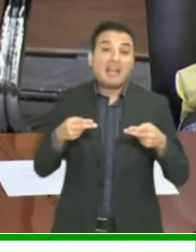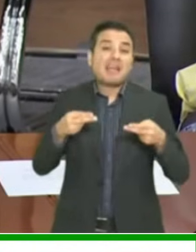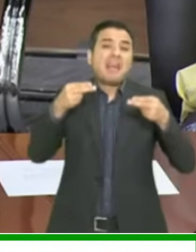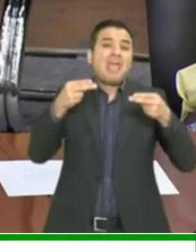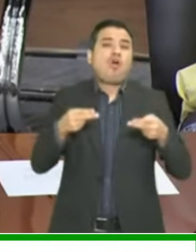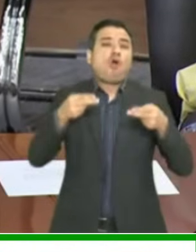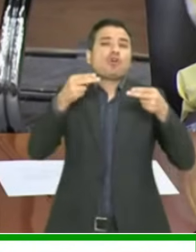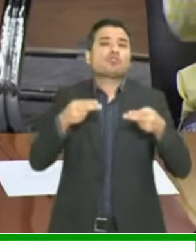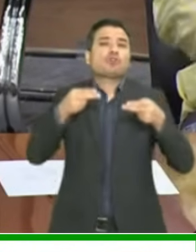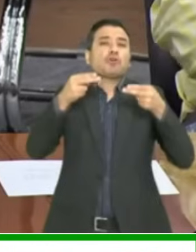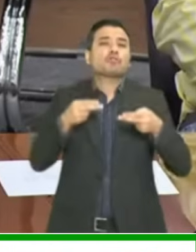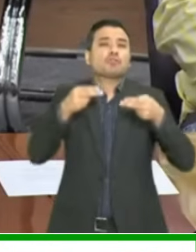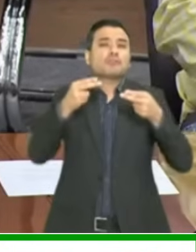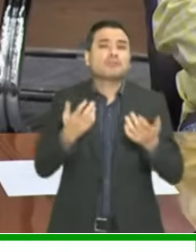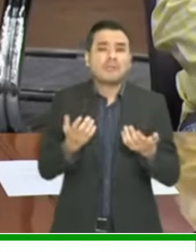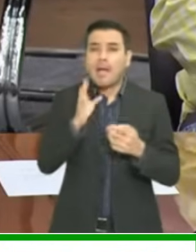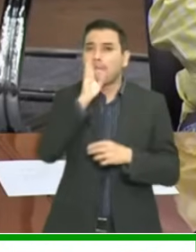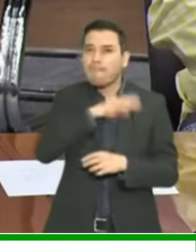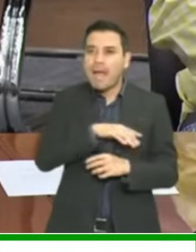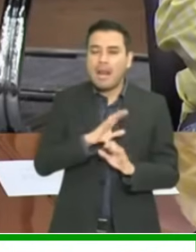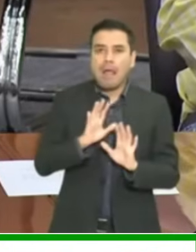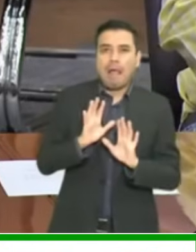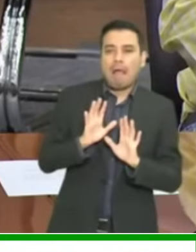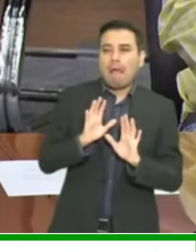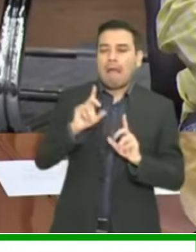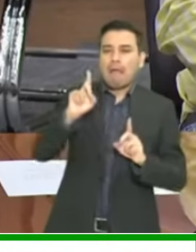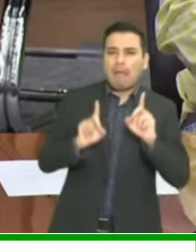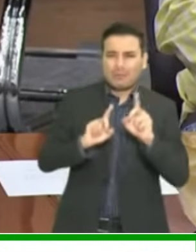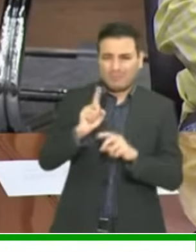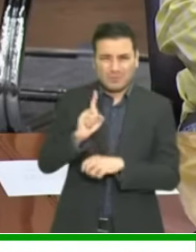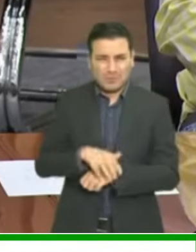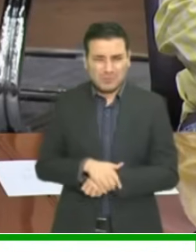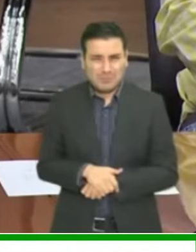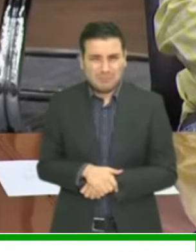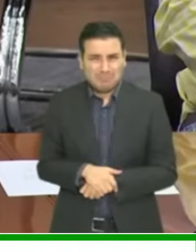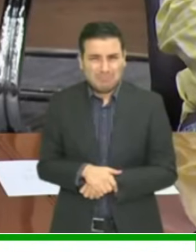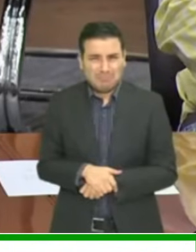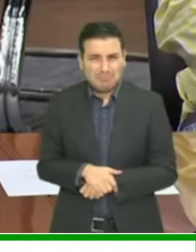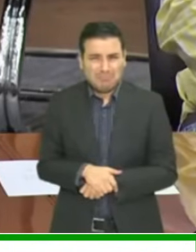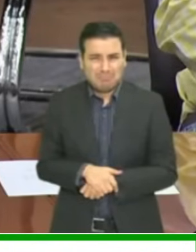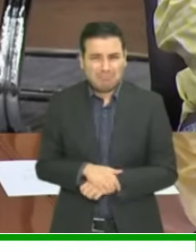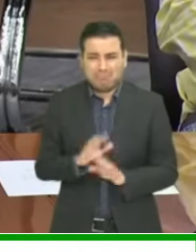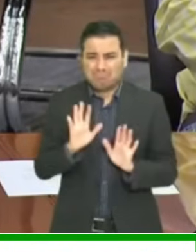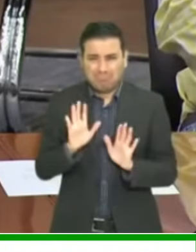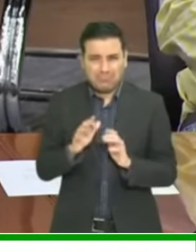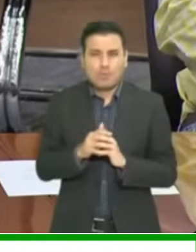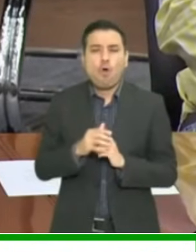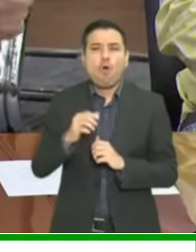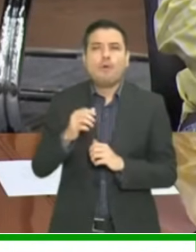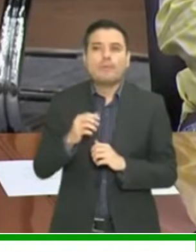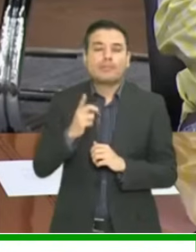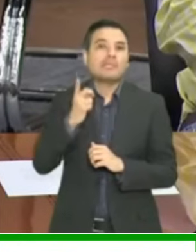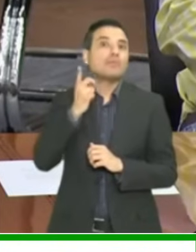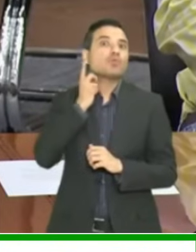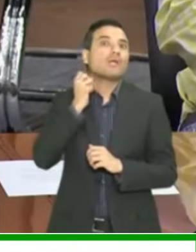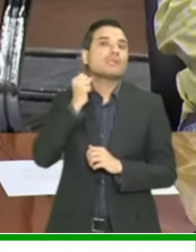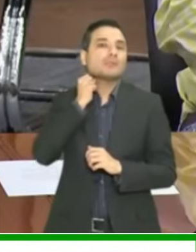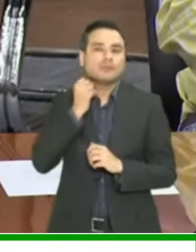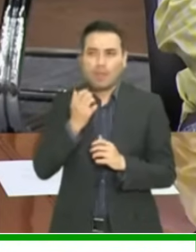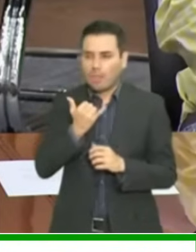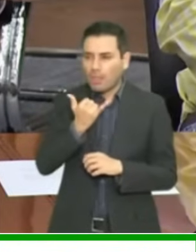domingo. Los mensajes reaccionan ante un resultado inesperado en el Congreso. Pero hoy lo corrigen. Inesperado. No por el